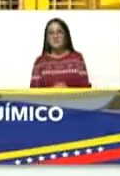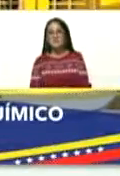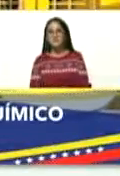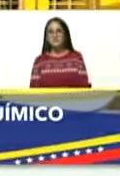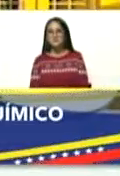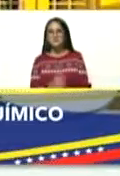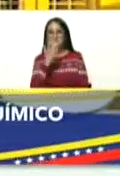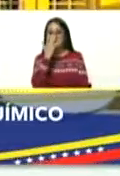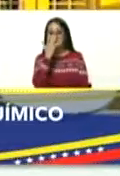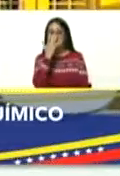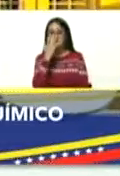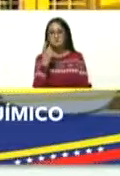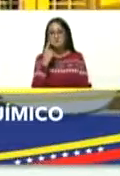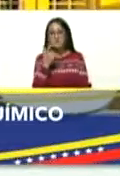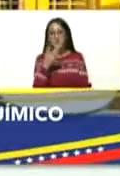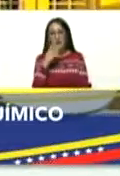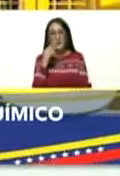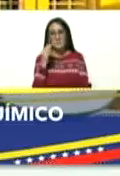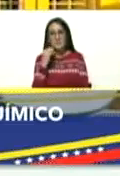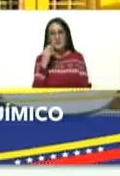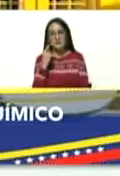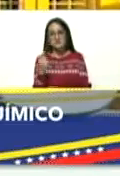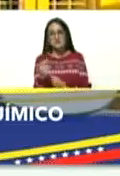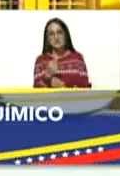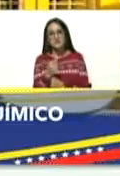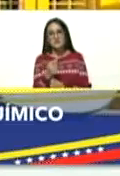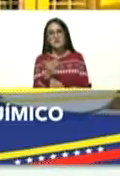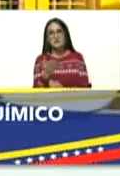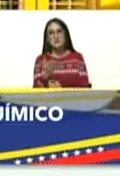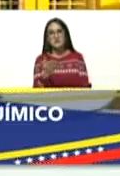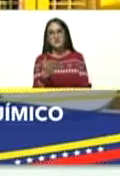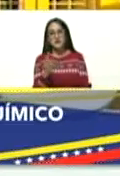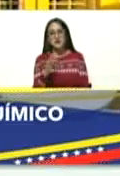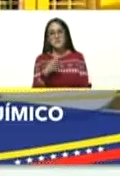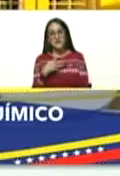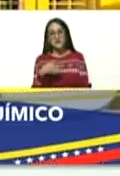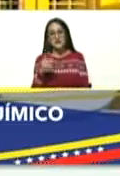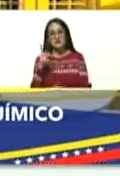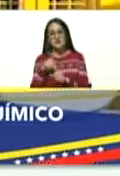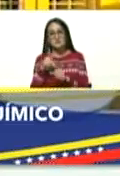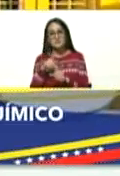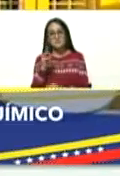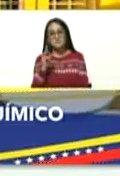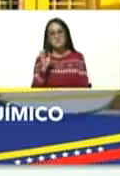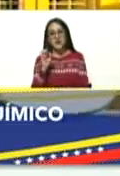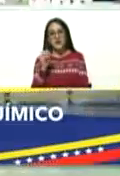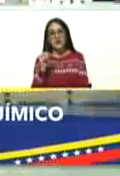Fíjense ustedes una experiencia que me decía el coronel Tellechea.